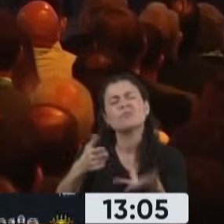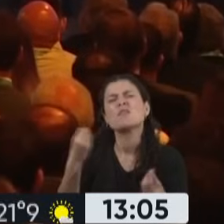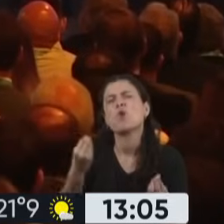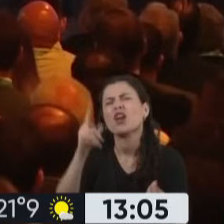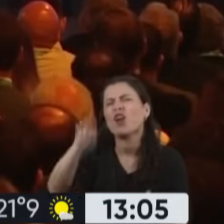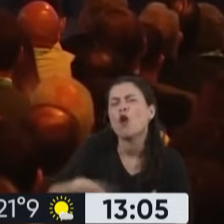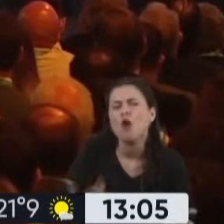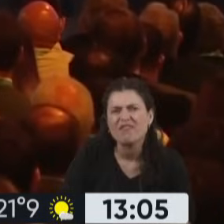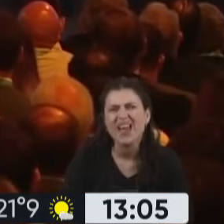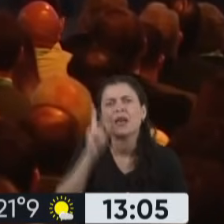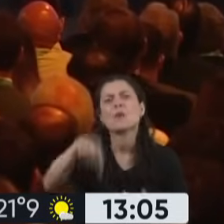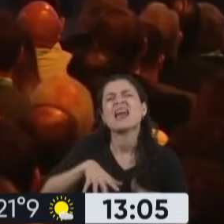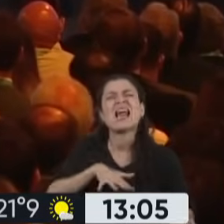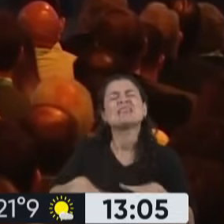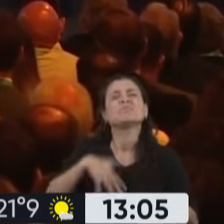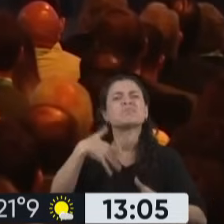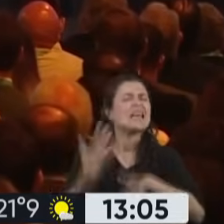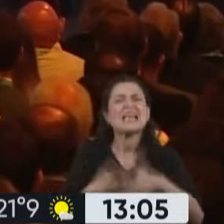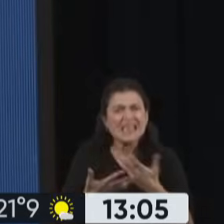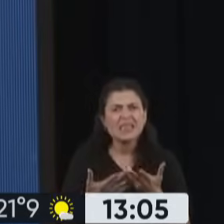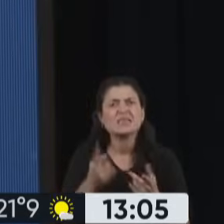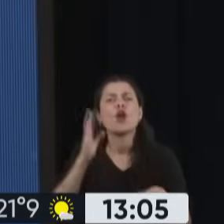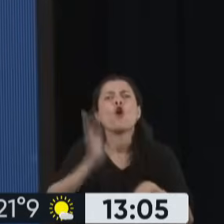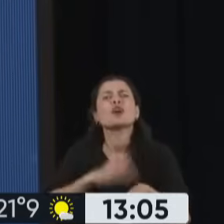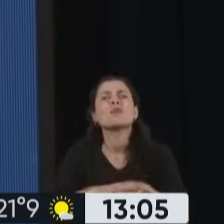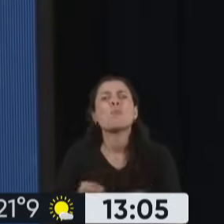de por qué la crisis es de índole ética?